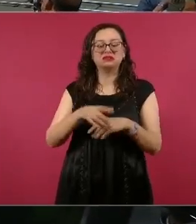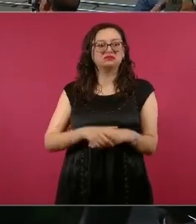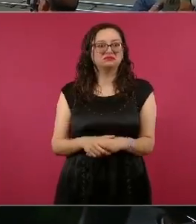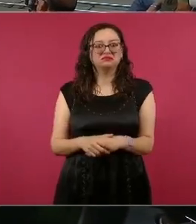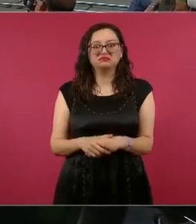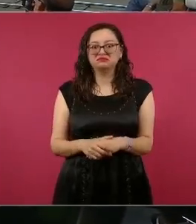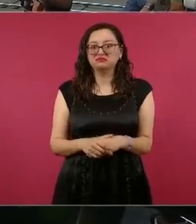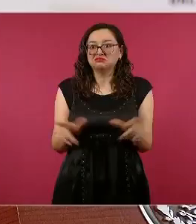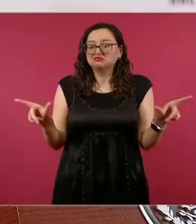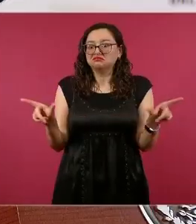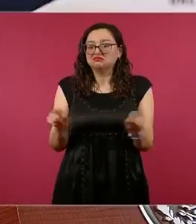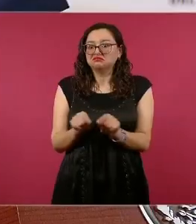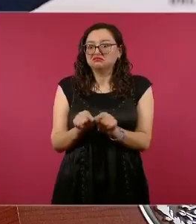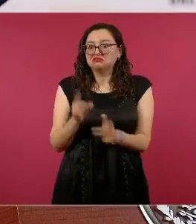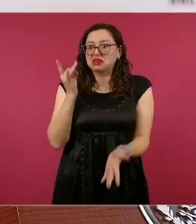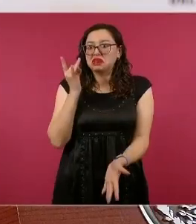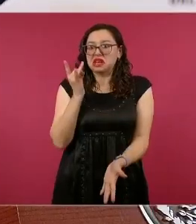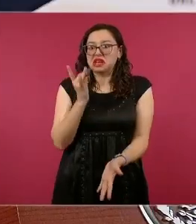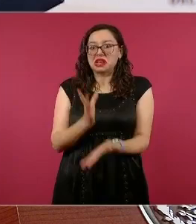Reportajes con